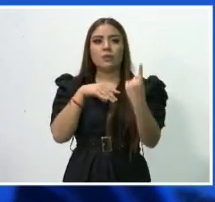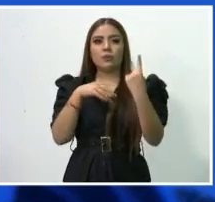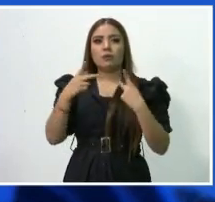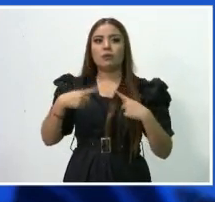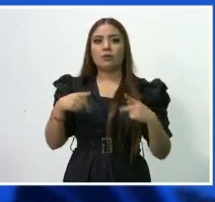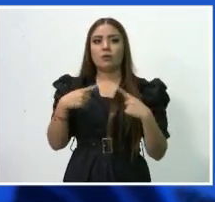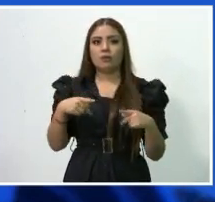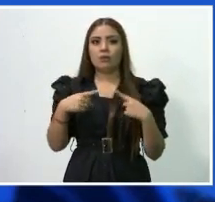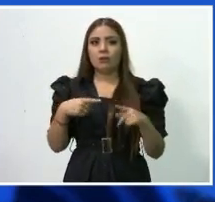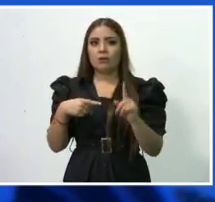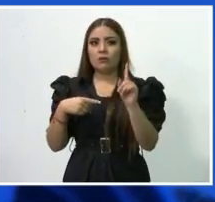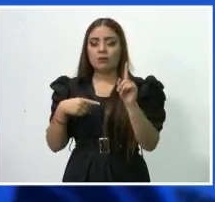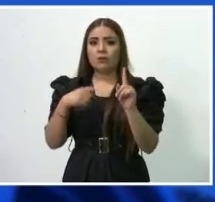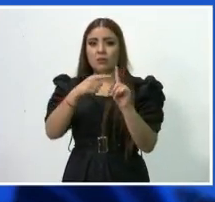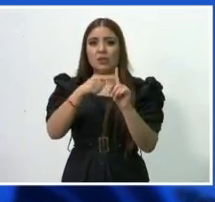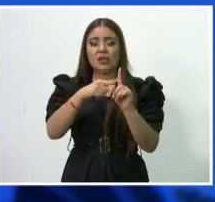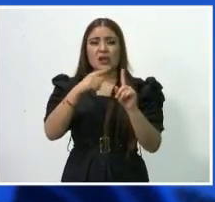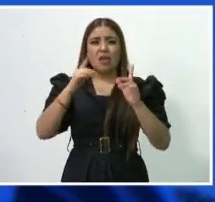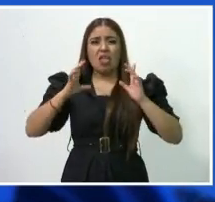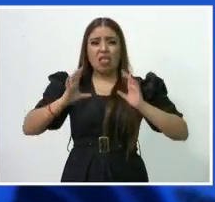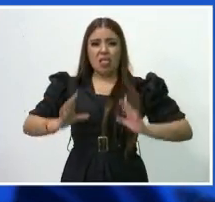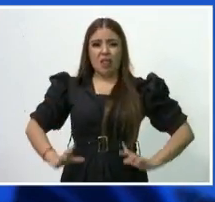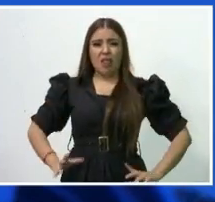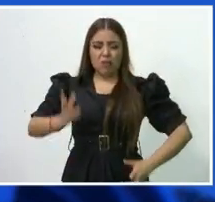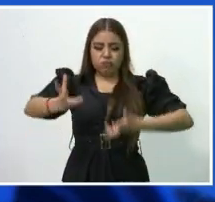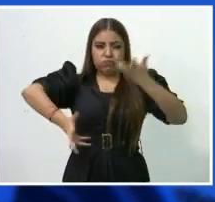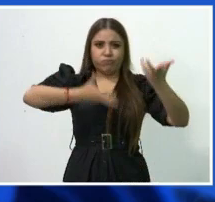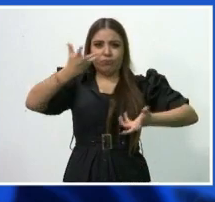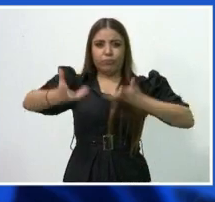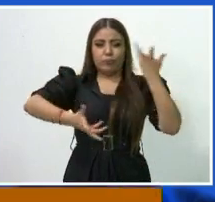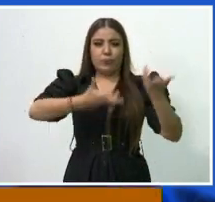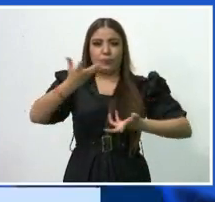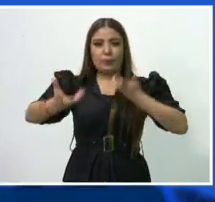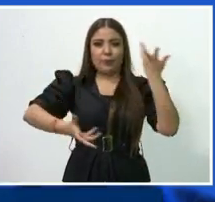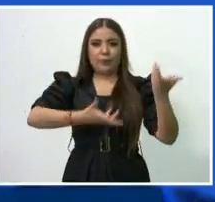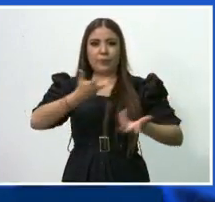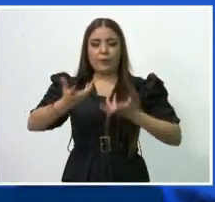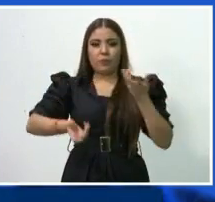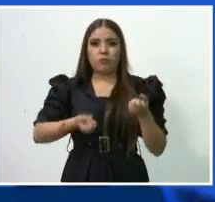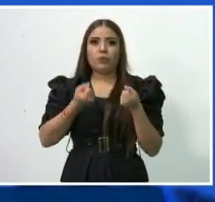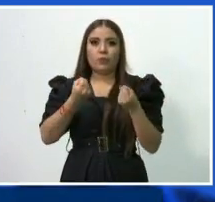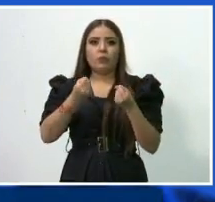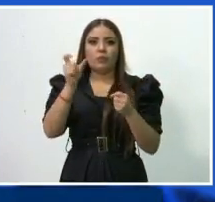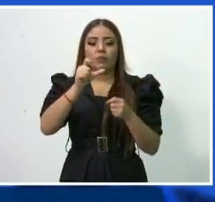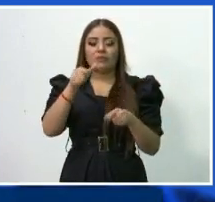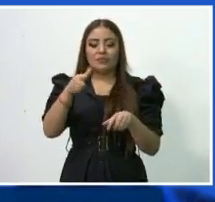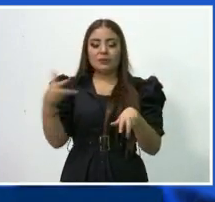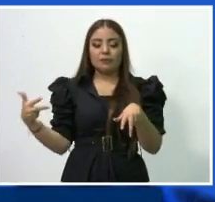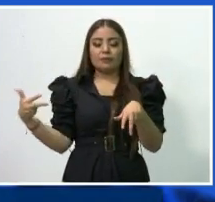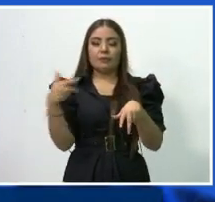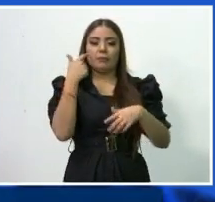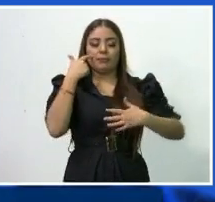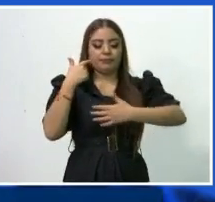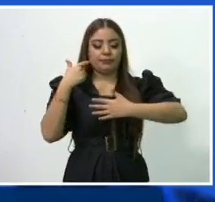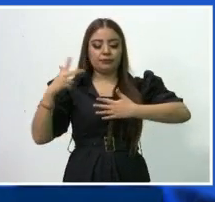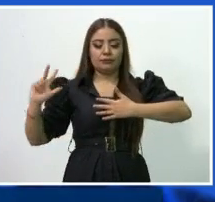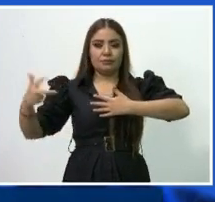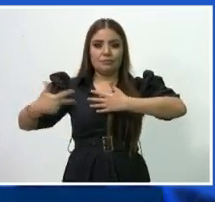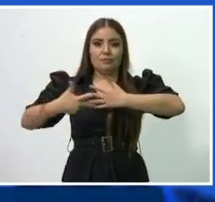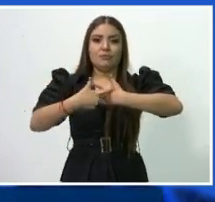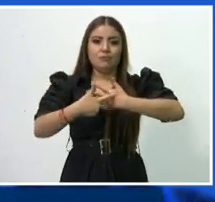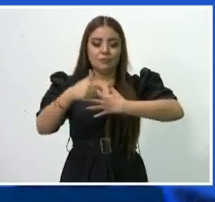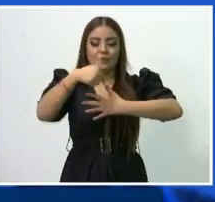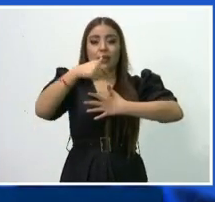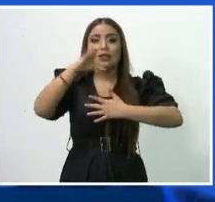pues con quemaduras de primero y segundo grado luego de que chocara contra una estructura de la Comisión